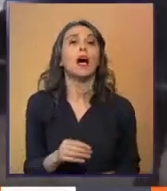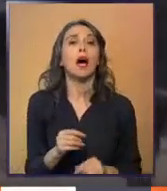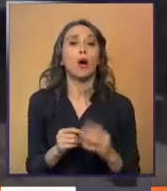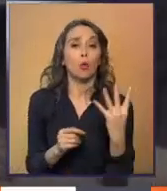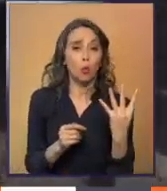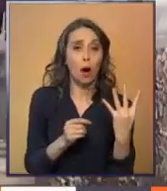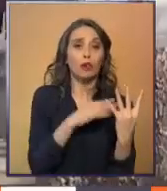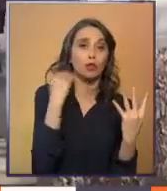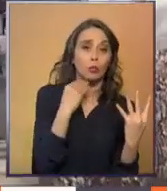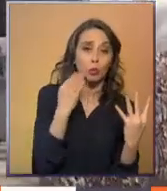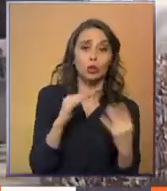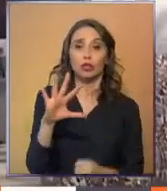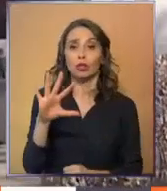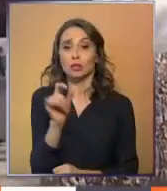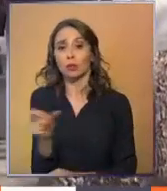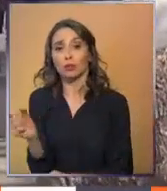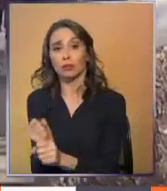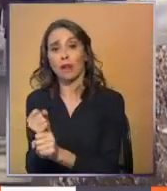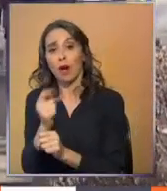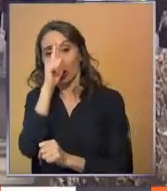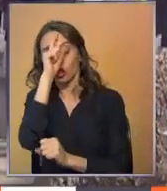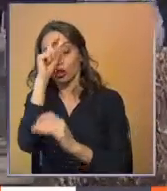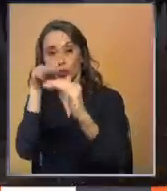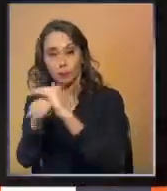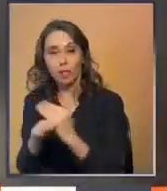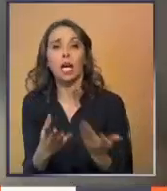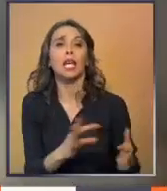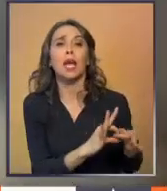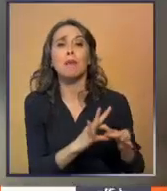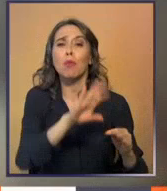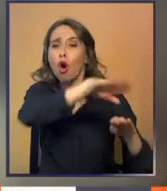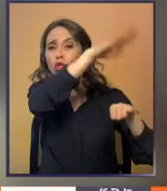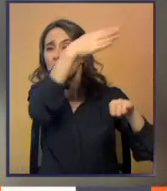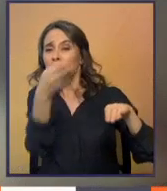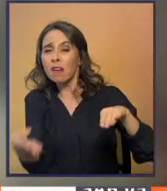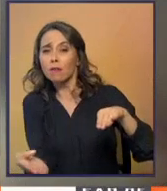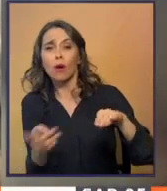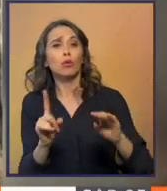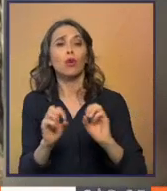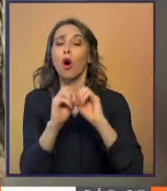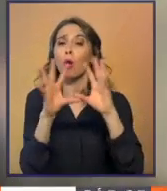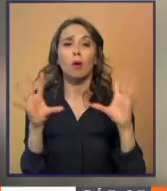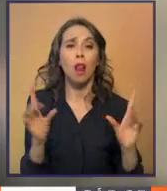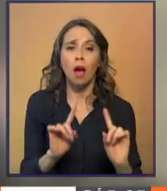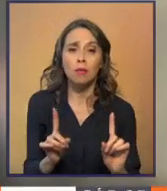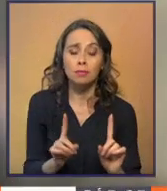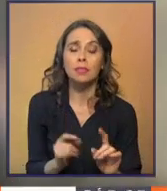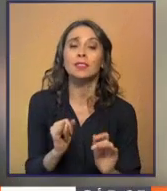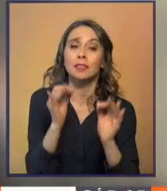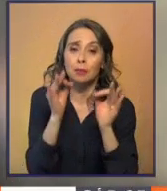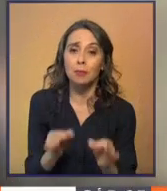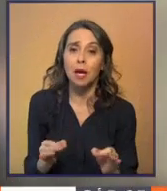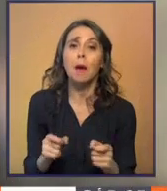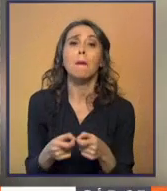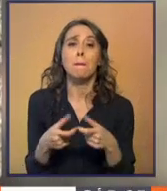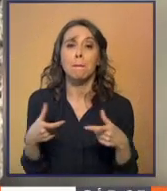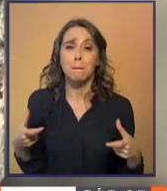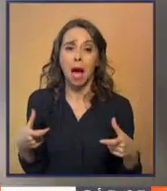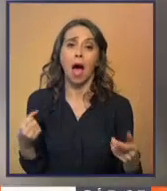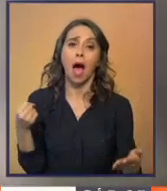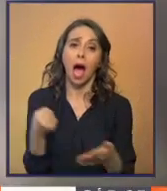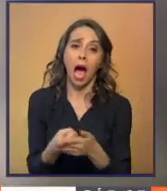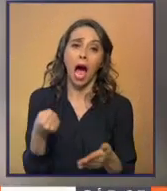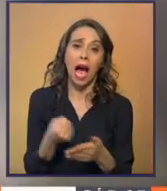trabajadores hospitalizados. Las causas de lo que ocurrió no están claras. Sin embargo, lo que sí es concreto es el aumento de accidentes